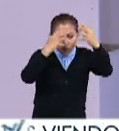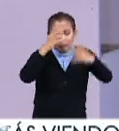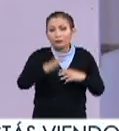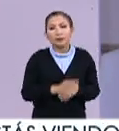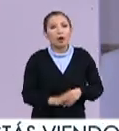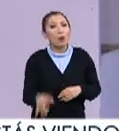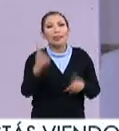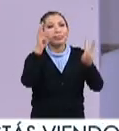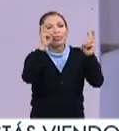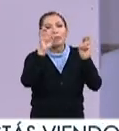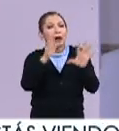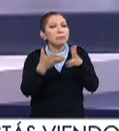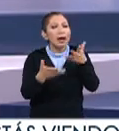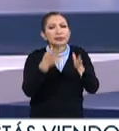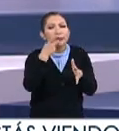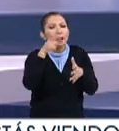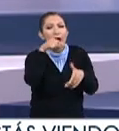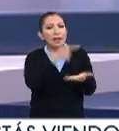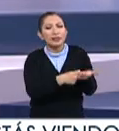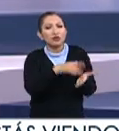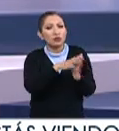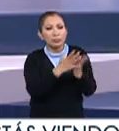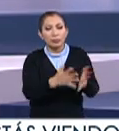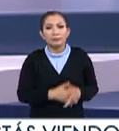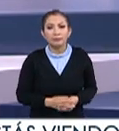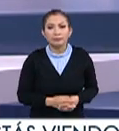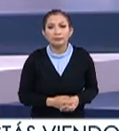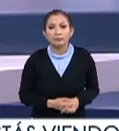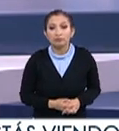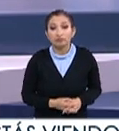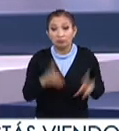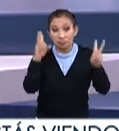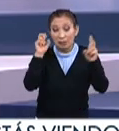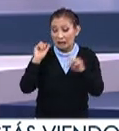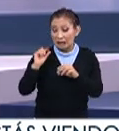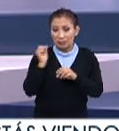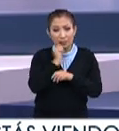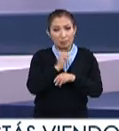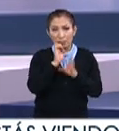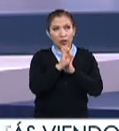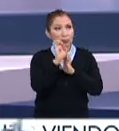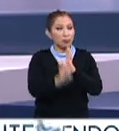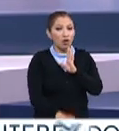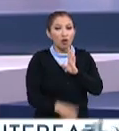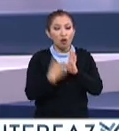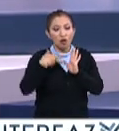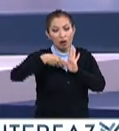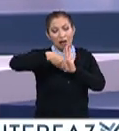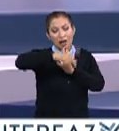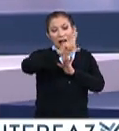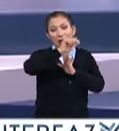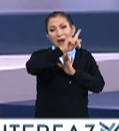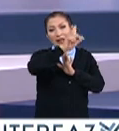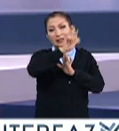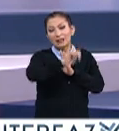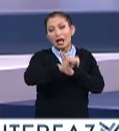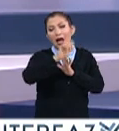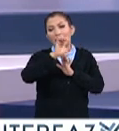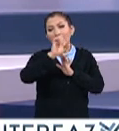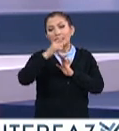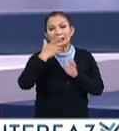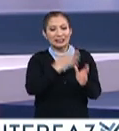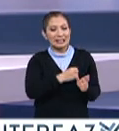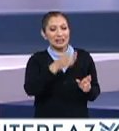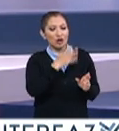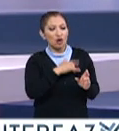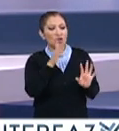¿Cuáles son los temas más o menos que aborda normalmente? Pues es los temas de siempre. En este caso de Labranza Arcaica, pues es el hijo pródigo.